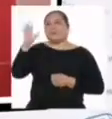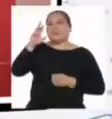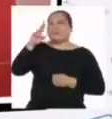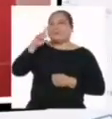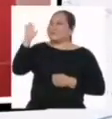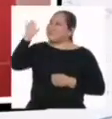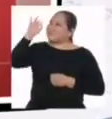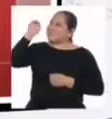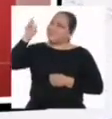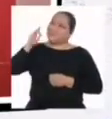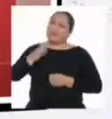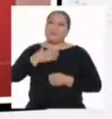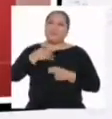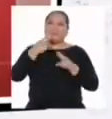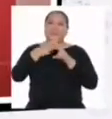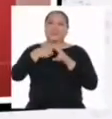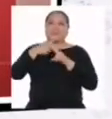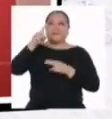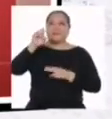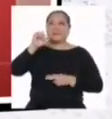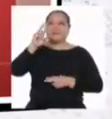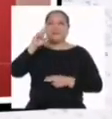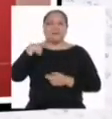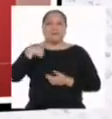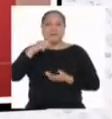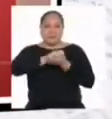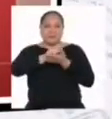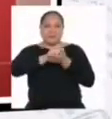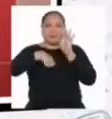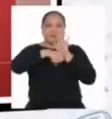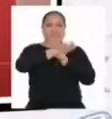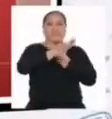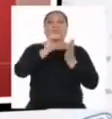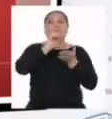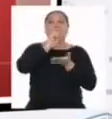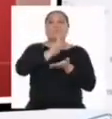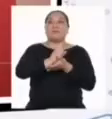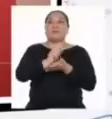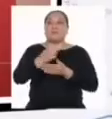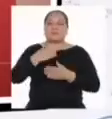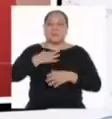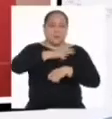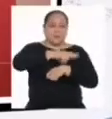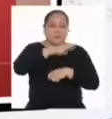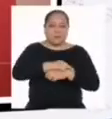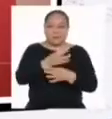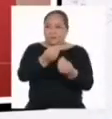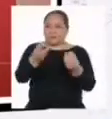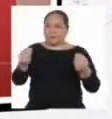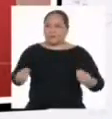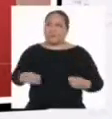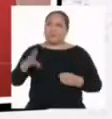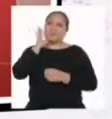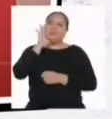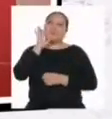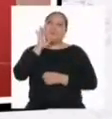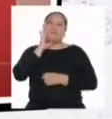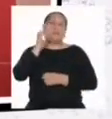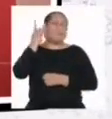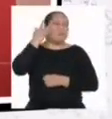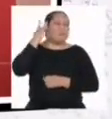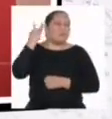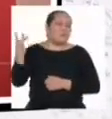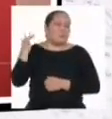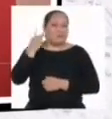Hola Rodrigo, hola profesora, me llamo Ciara y grabo esta video desde Lima. Profesora, en mi región hay mucho de lo que se le llama la contaminación